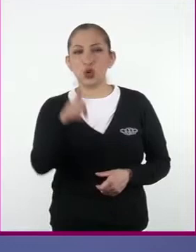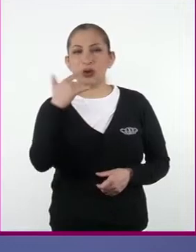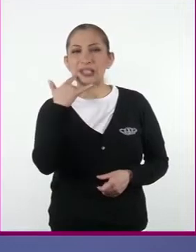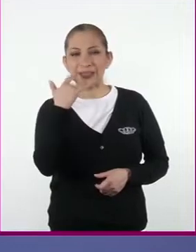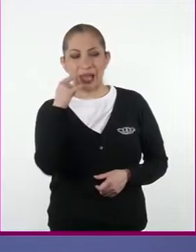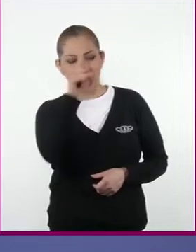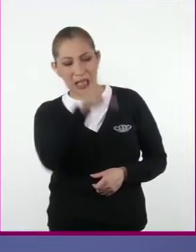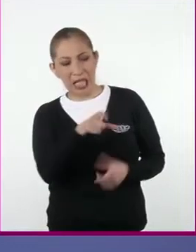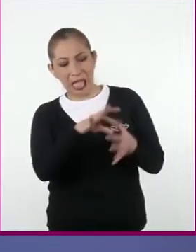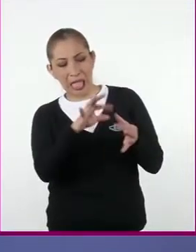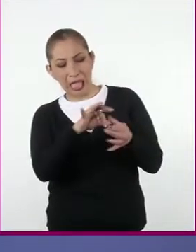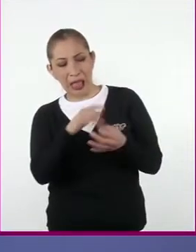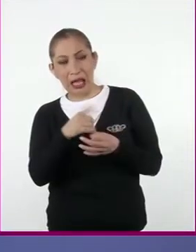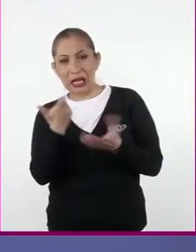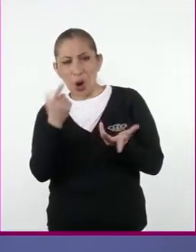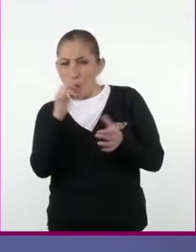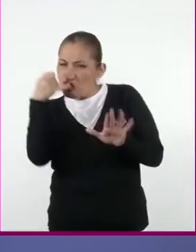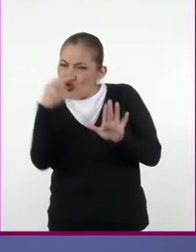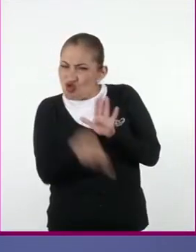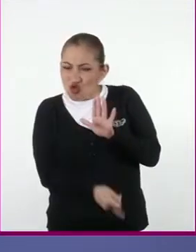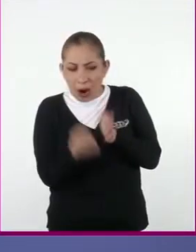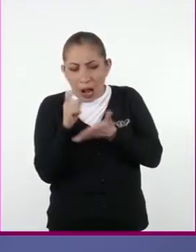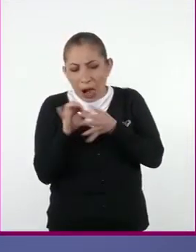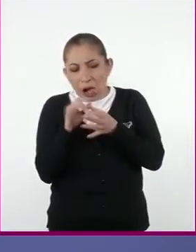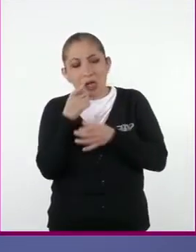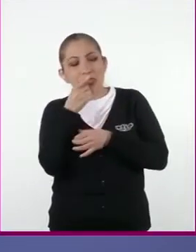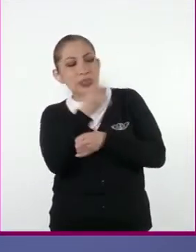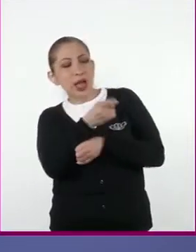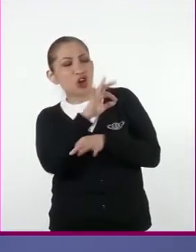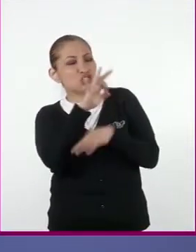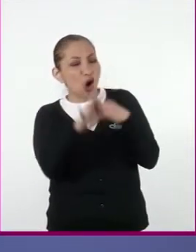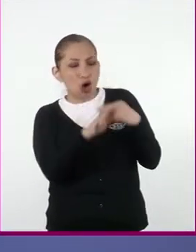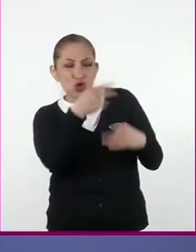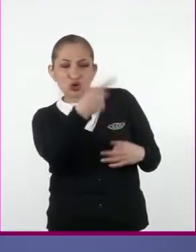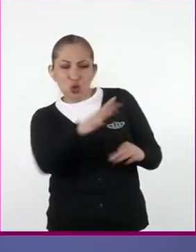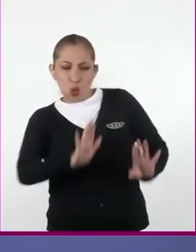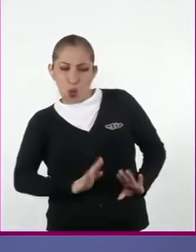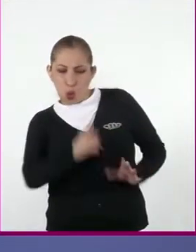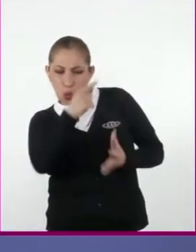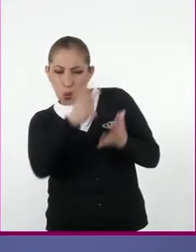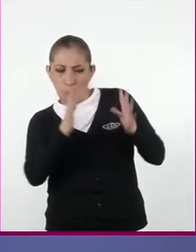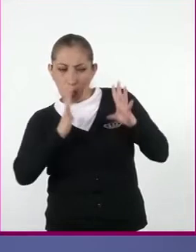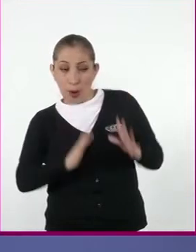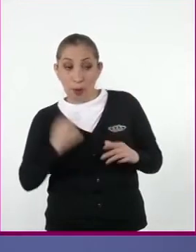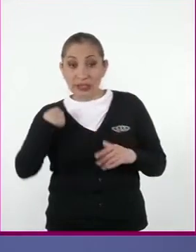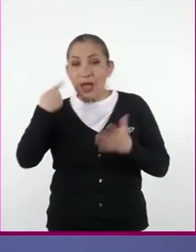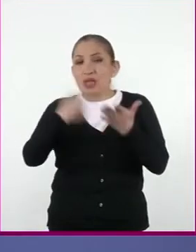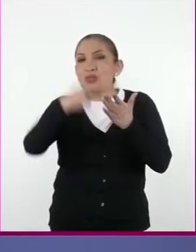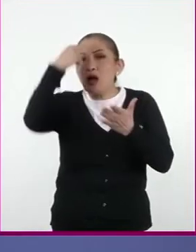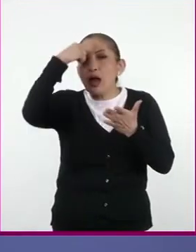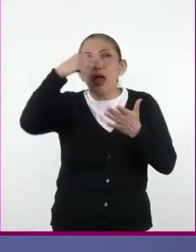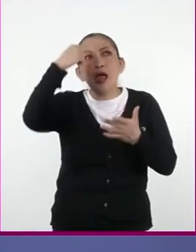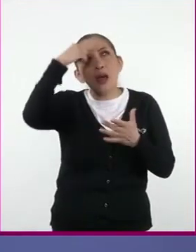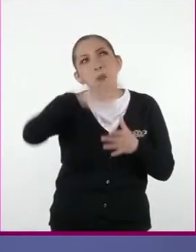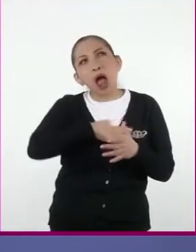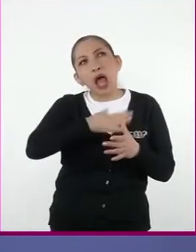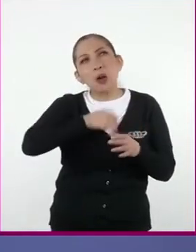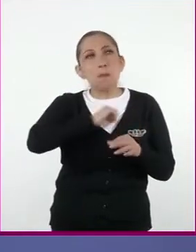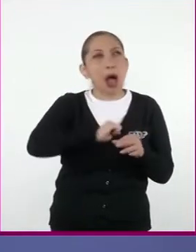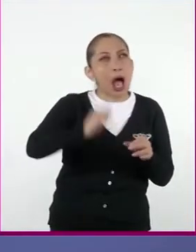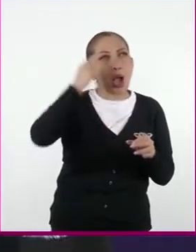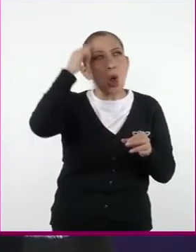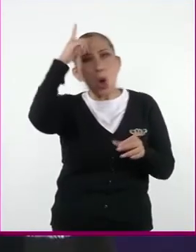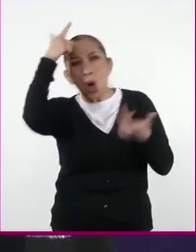Intenten describirlo sin omitir ningún detalle. Mencionen todas las características físicas y psicológicas de acuerdo con lo que